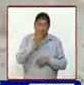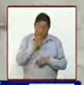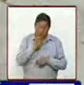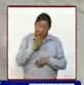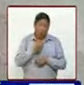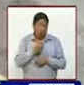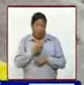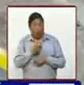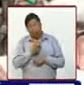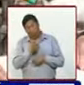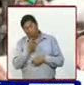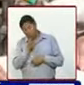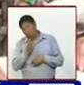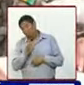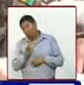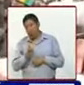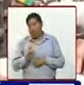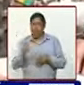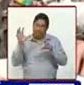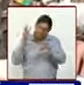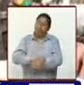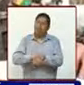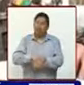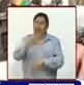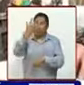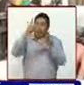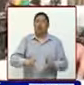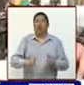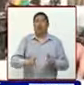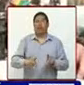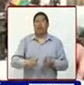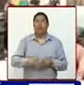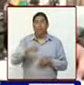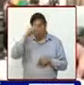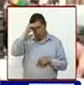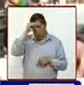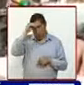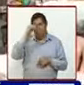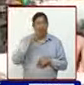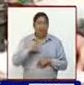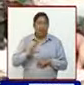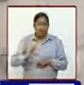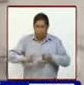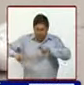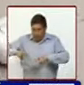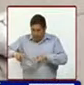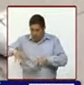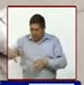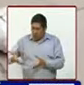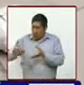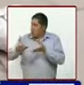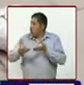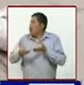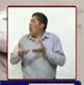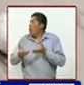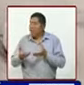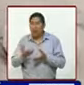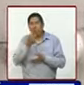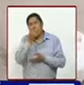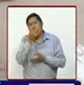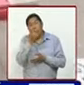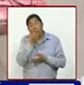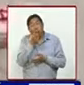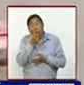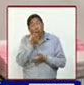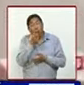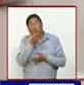a la aprehensión de 3 personas de sexo masculino, secuestrando la sustancia controlada como es la marihuana y